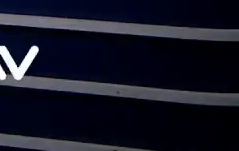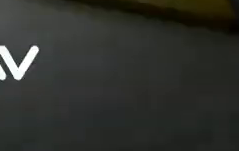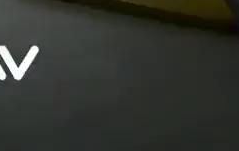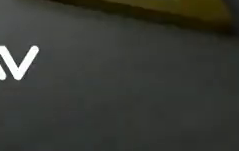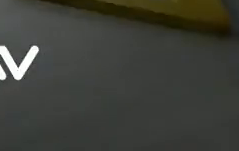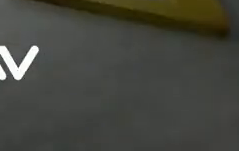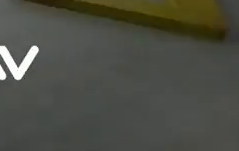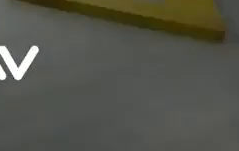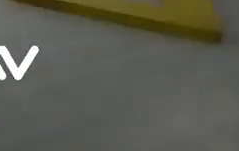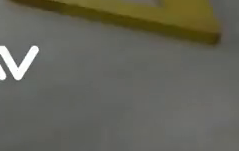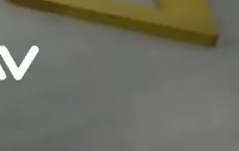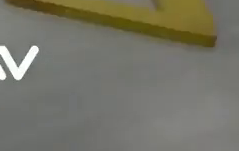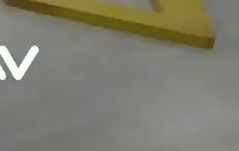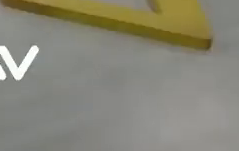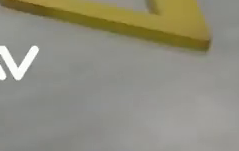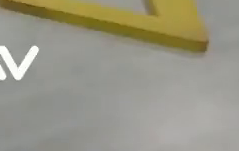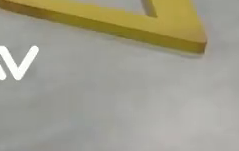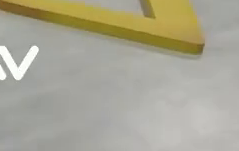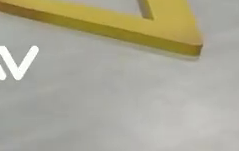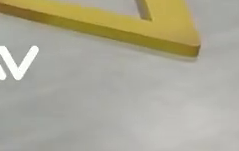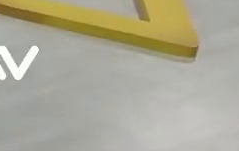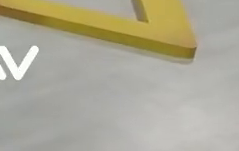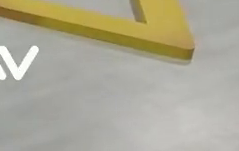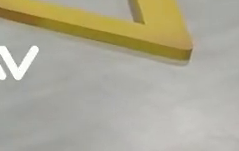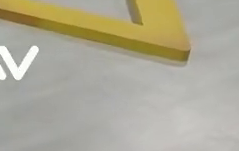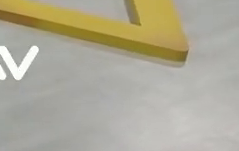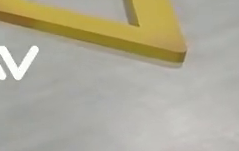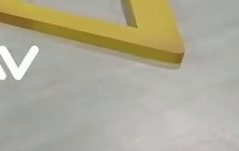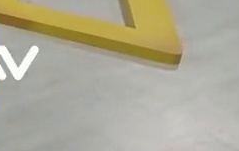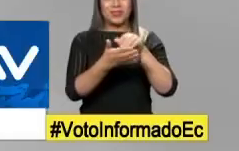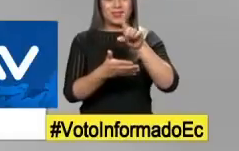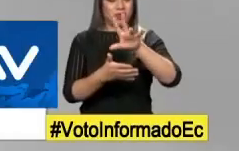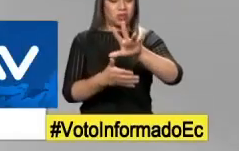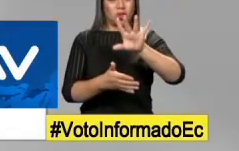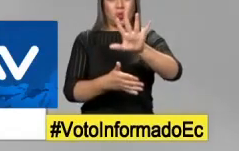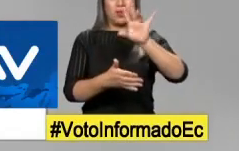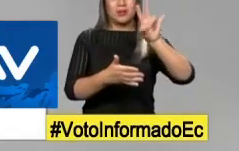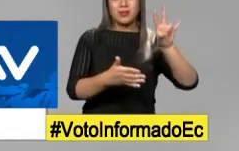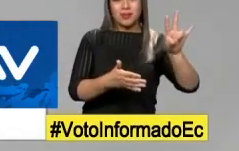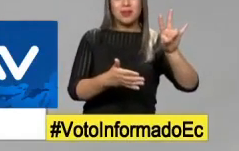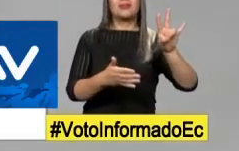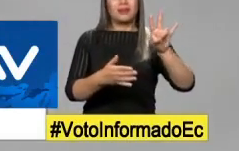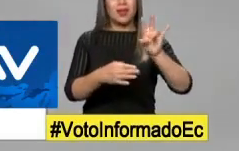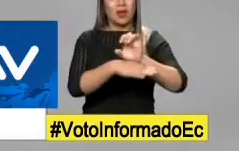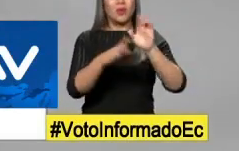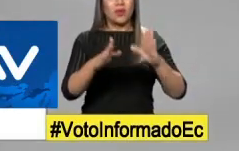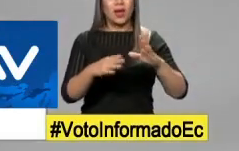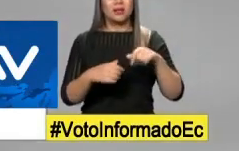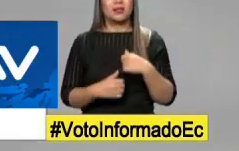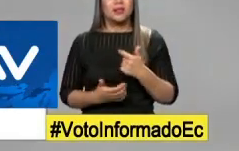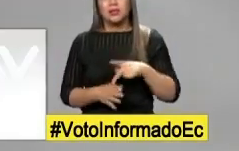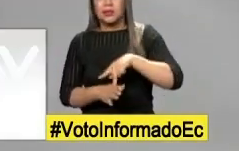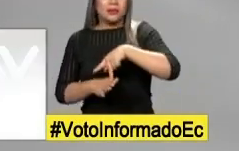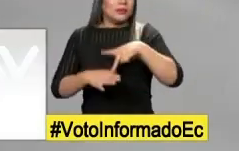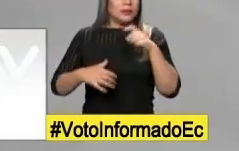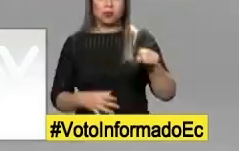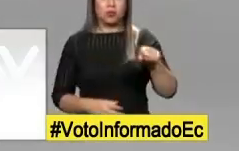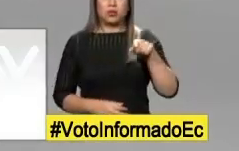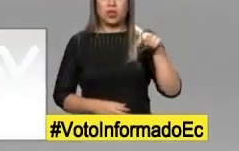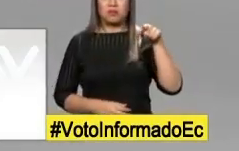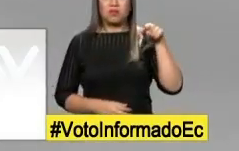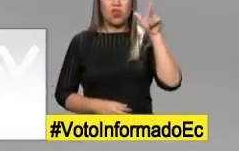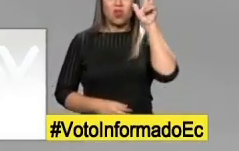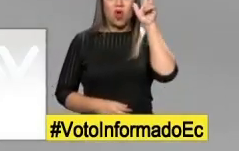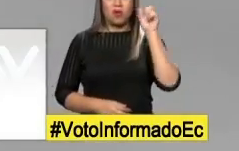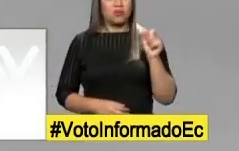el formato del debate presidencial nuevamente quedó a de ver excepto la última parte cuando a la periodista rudel salto